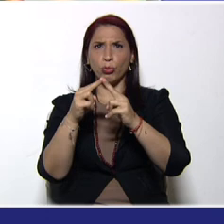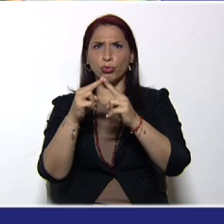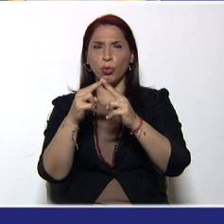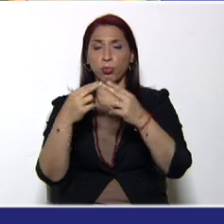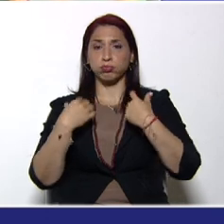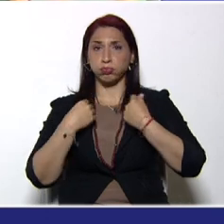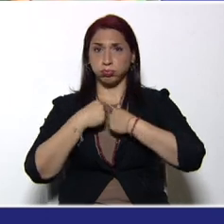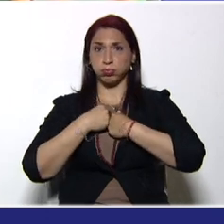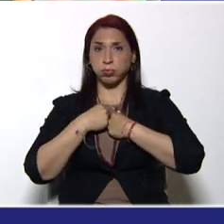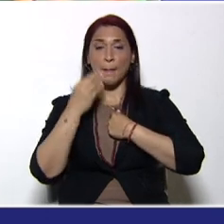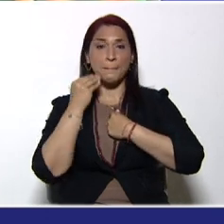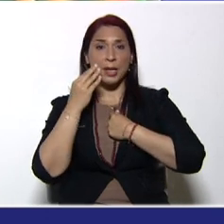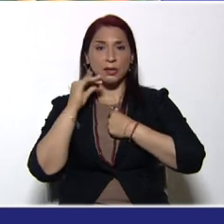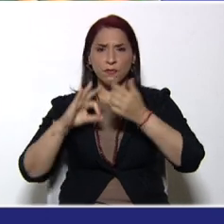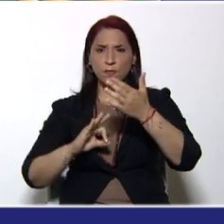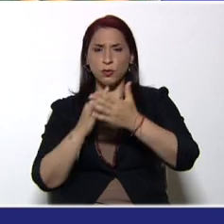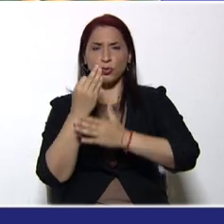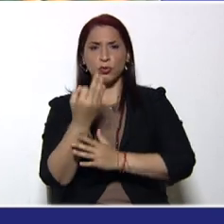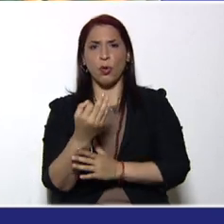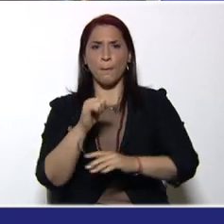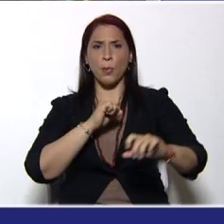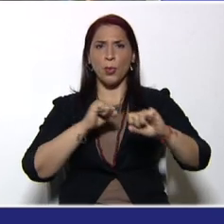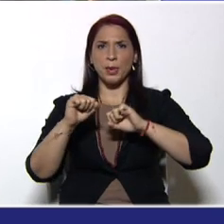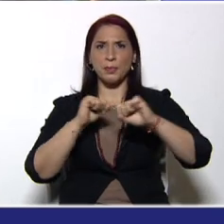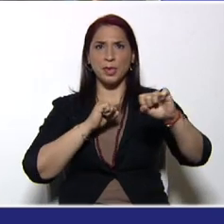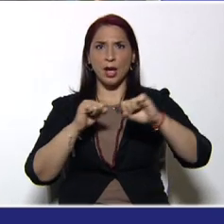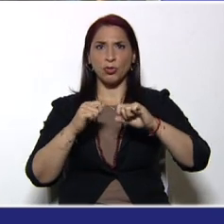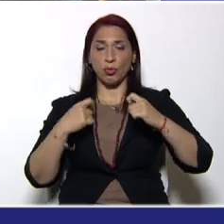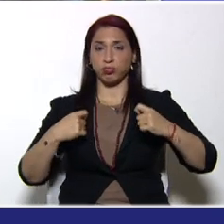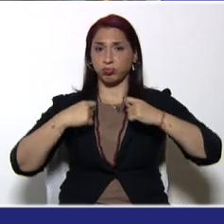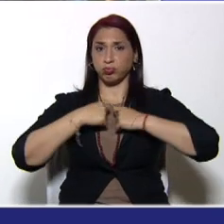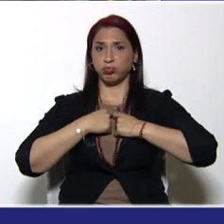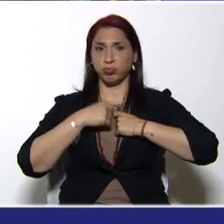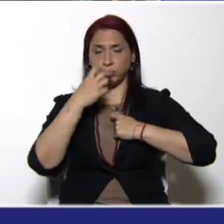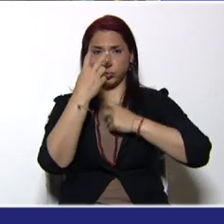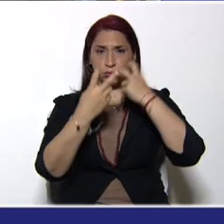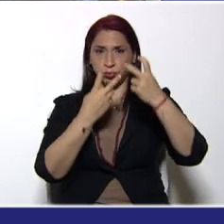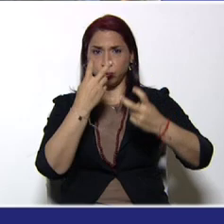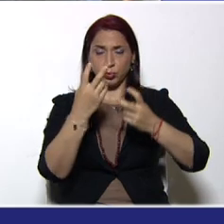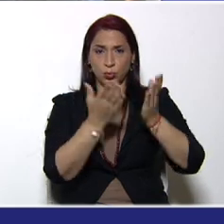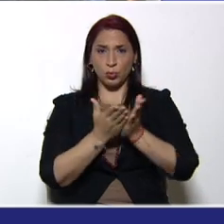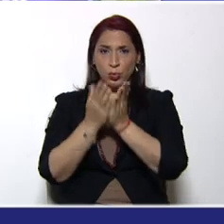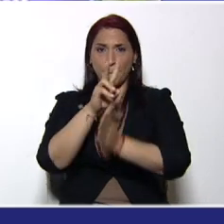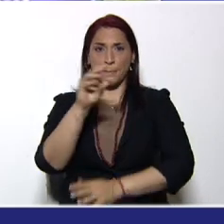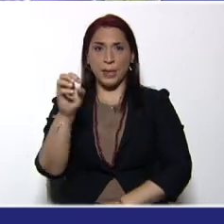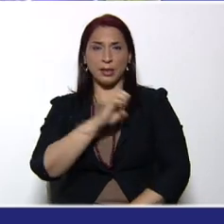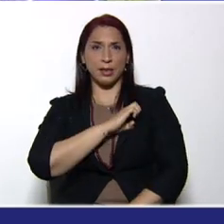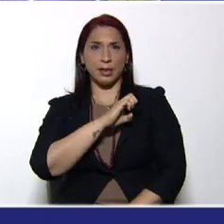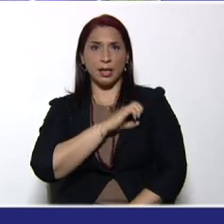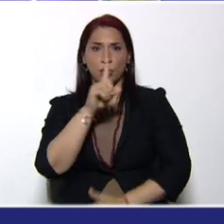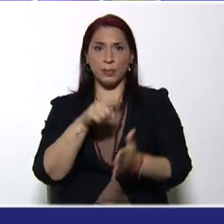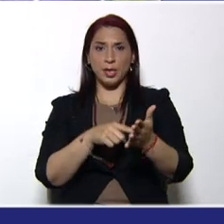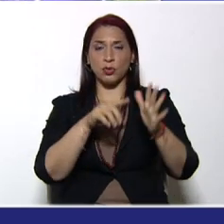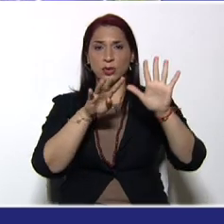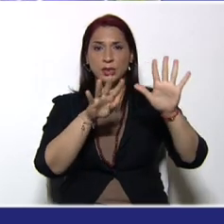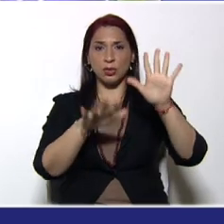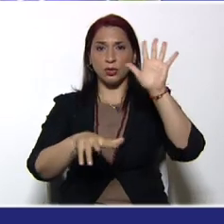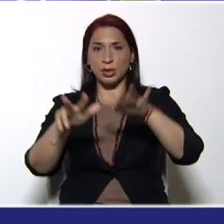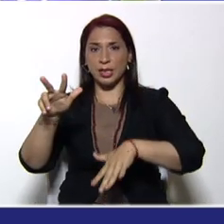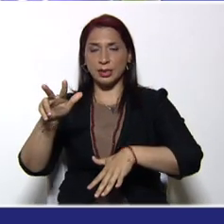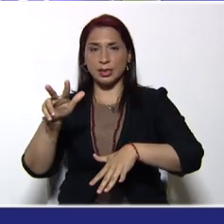esa experiencia fundó el movimiento scout en Venezuela, el 20 de enero de 1913 en Maracaibo.